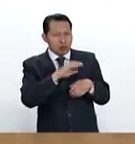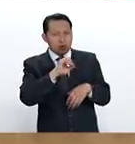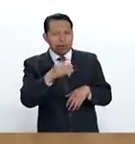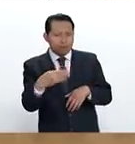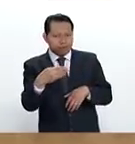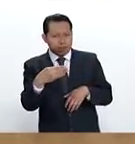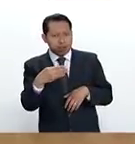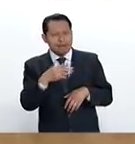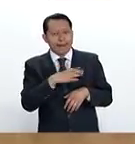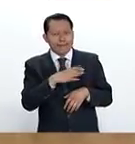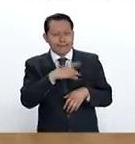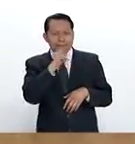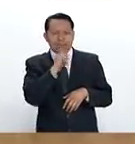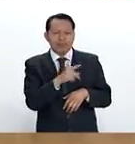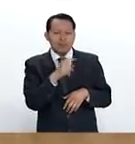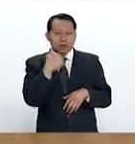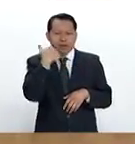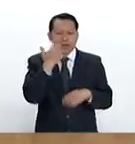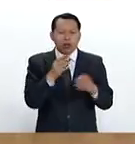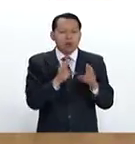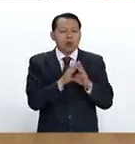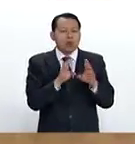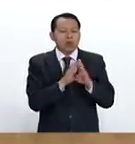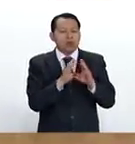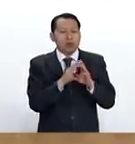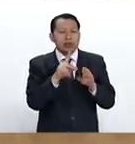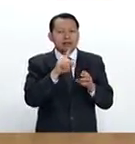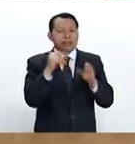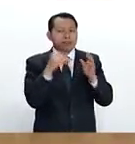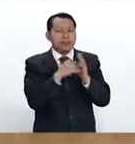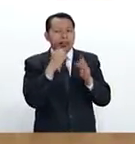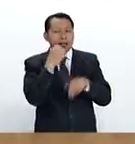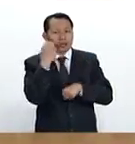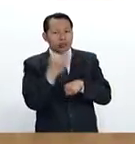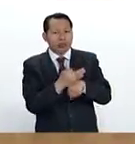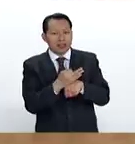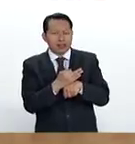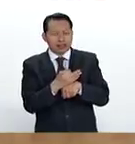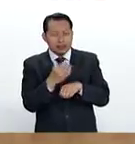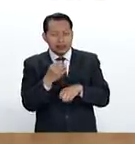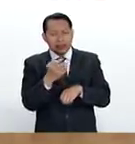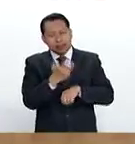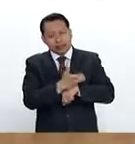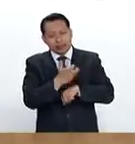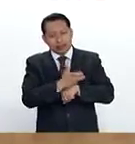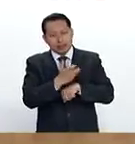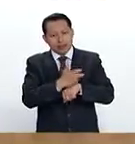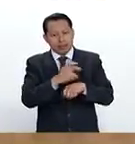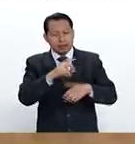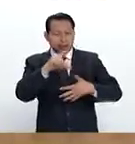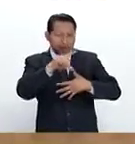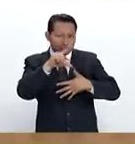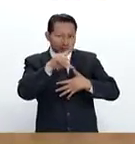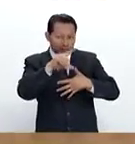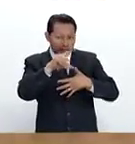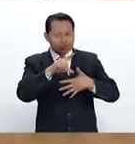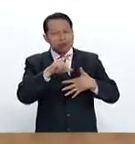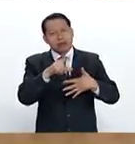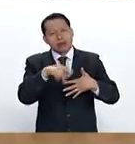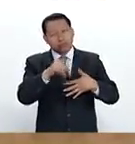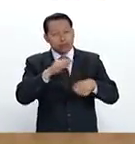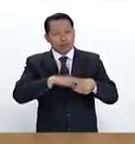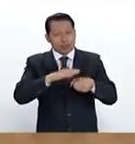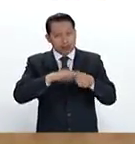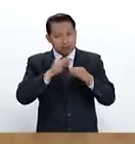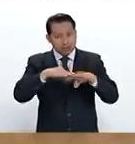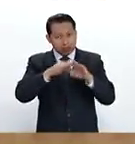hubo este intento por llegar a 100,000 estudiantes estadounidenses en toda América Latina, pero principalmente en México,